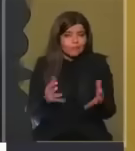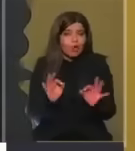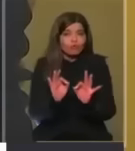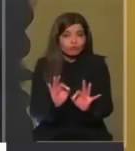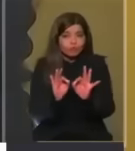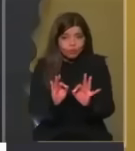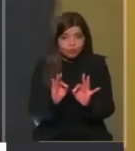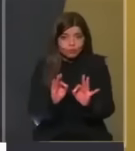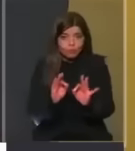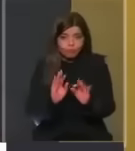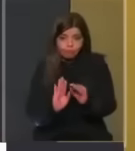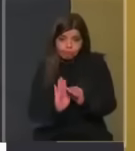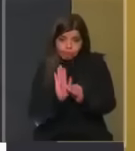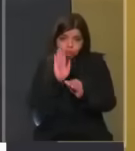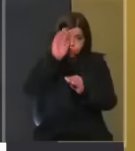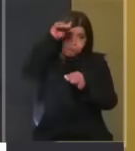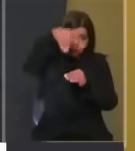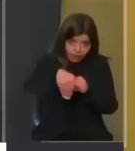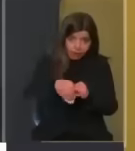cuando